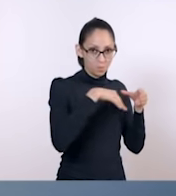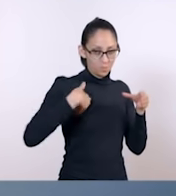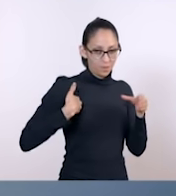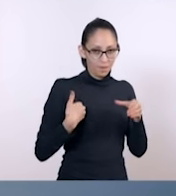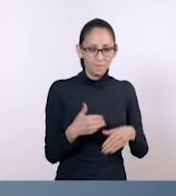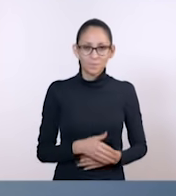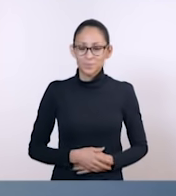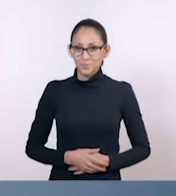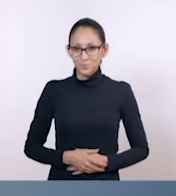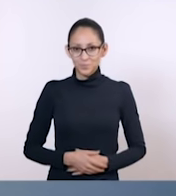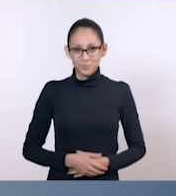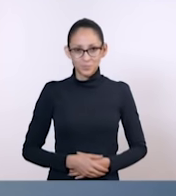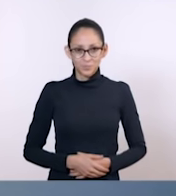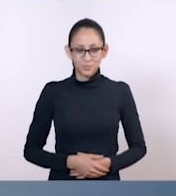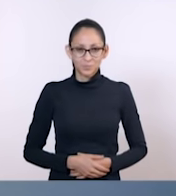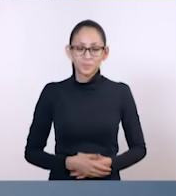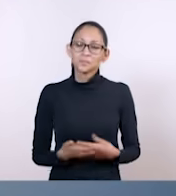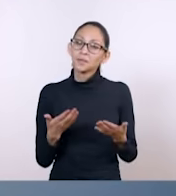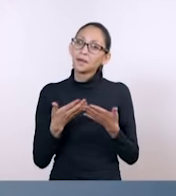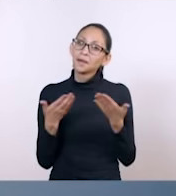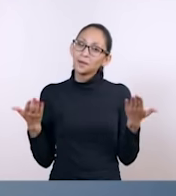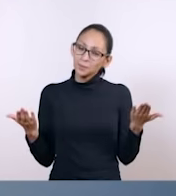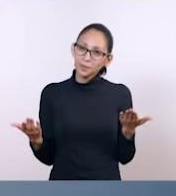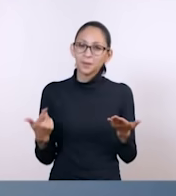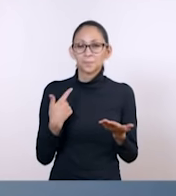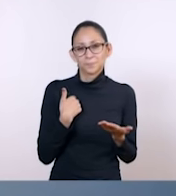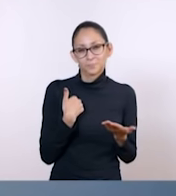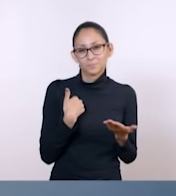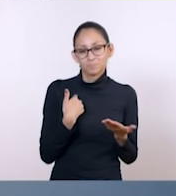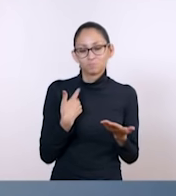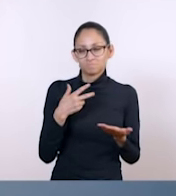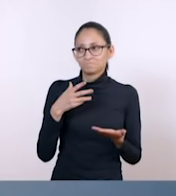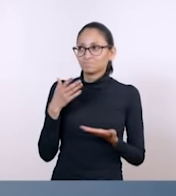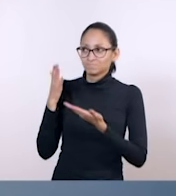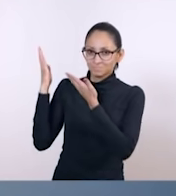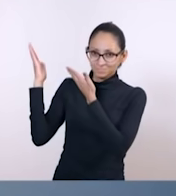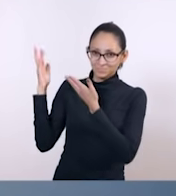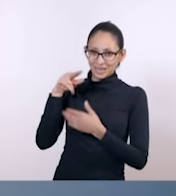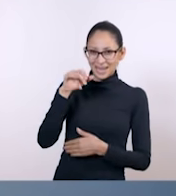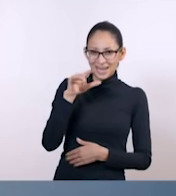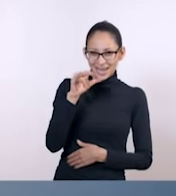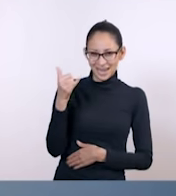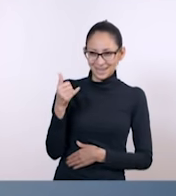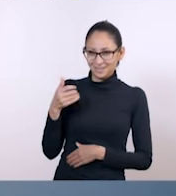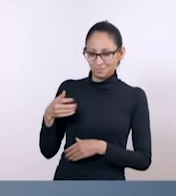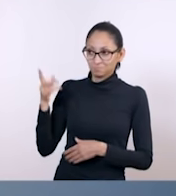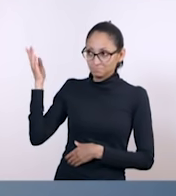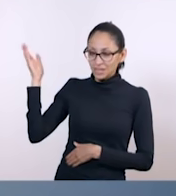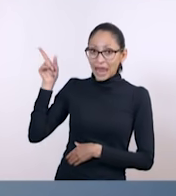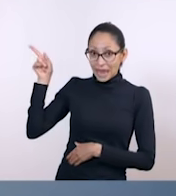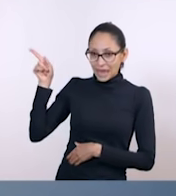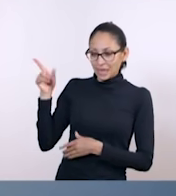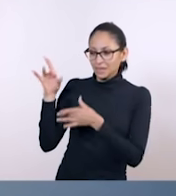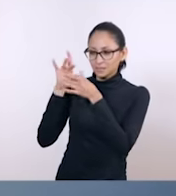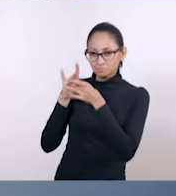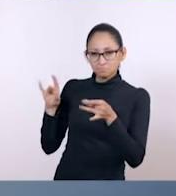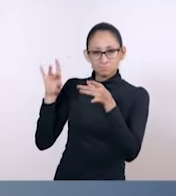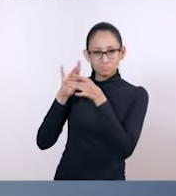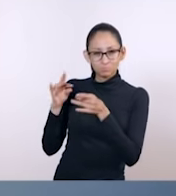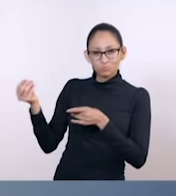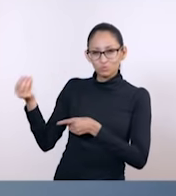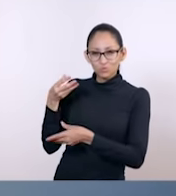no tocar la parte externa. Muy bien. Pues ahora sí, saludo con muchísimo gusto a Nelly, que nos dará